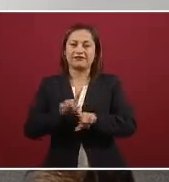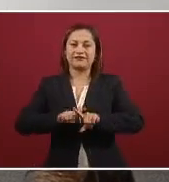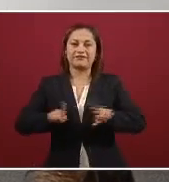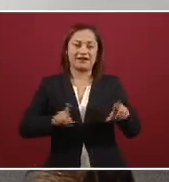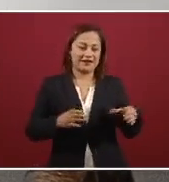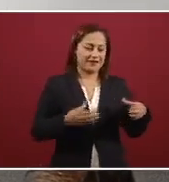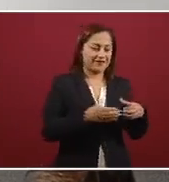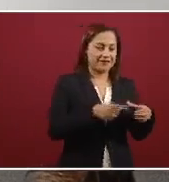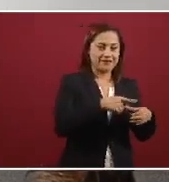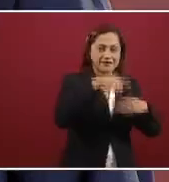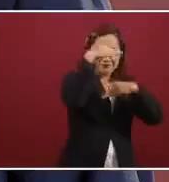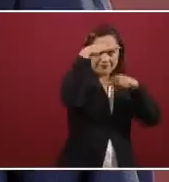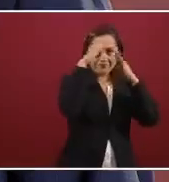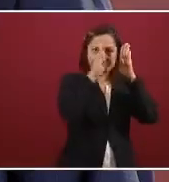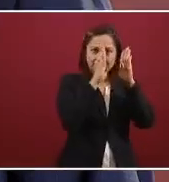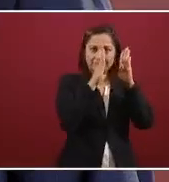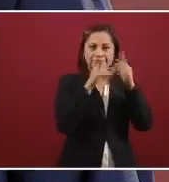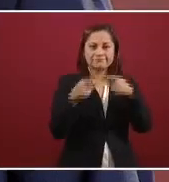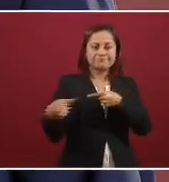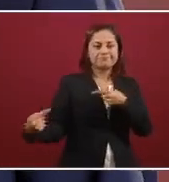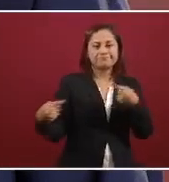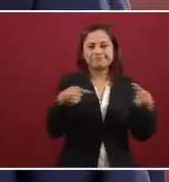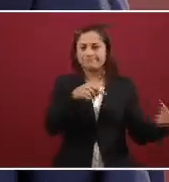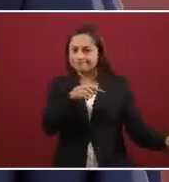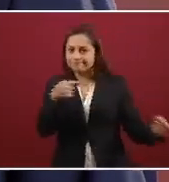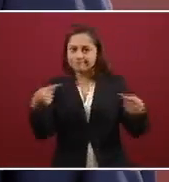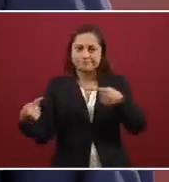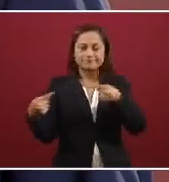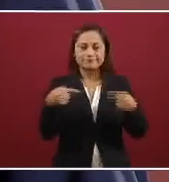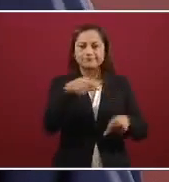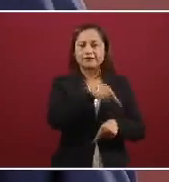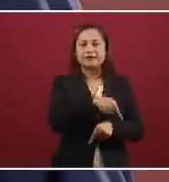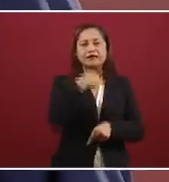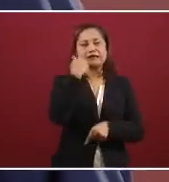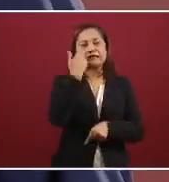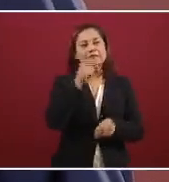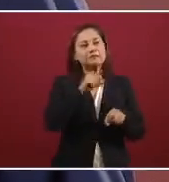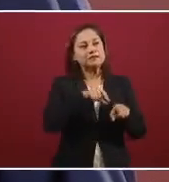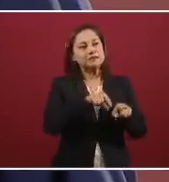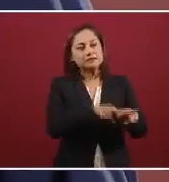fueros y privilegios. Entonces es lo mismo ahora.